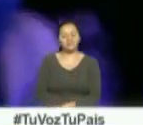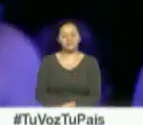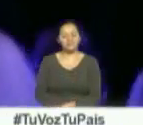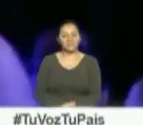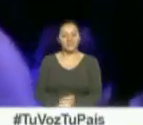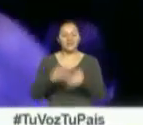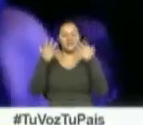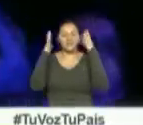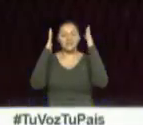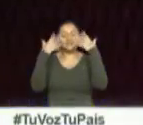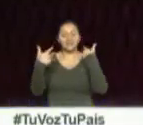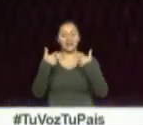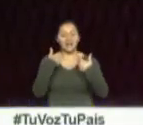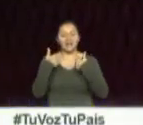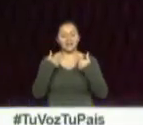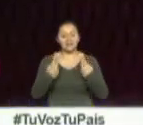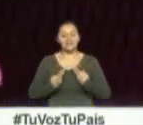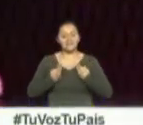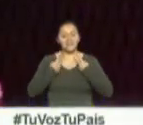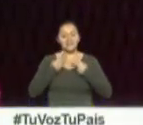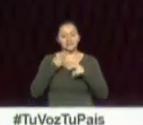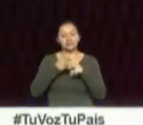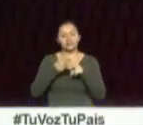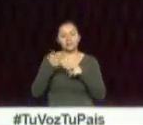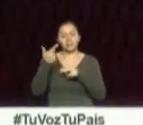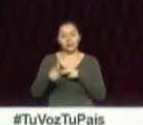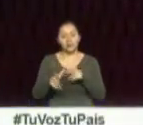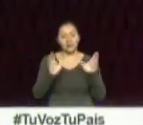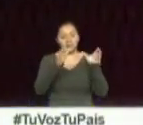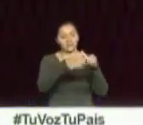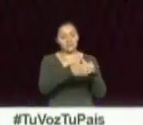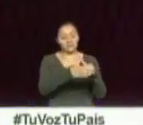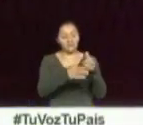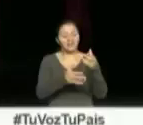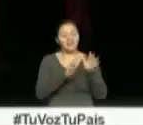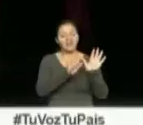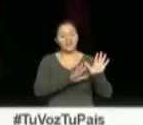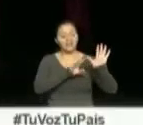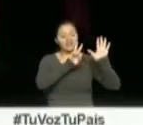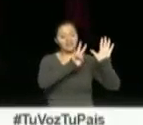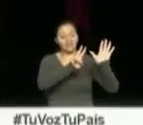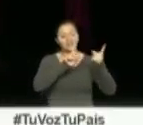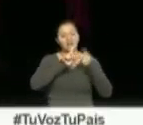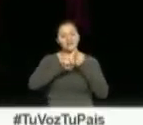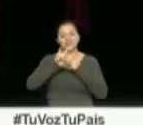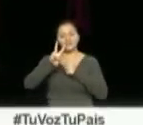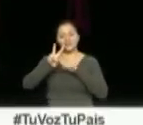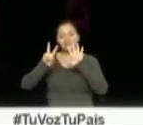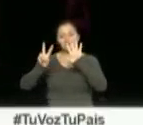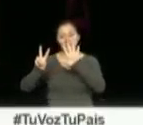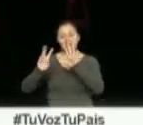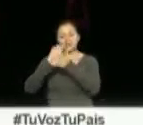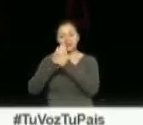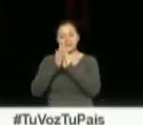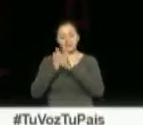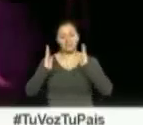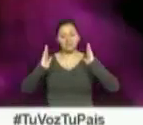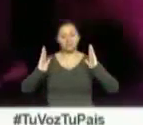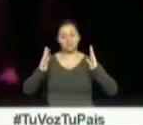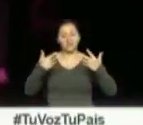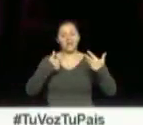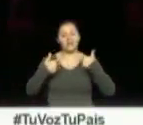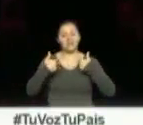El Festival Artes Vivas de Loja, que se desarrollará del 17 al 27 de noviembre, recibirá a grupos artísticos nacionales